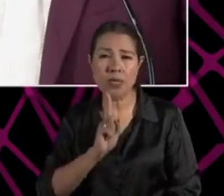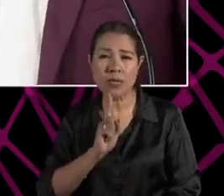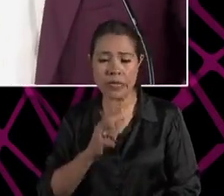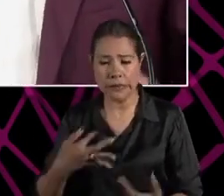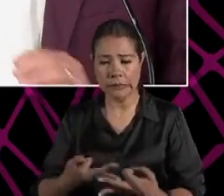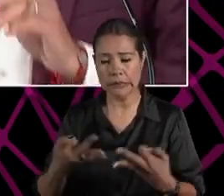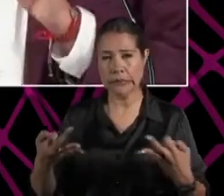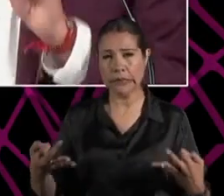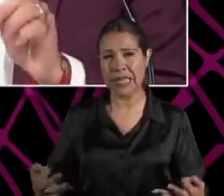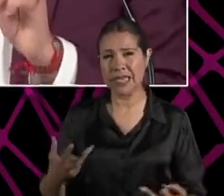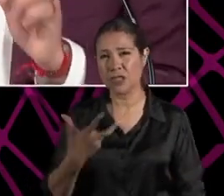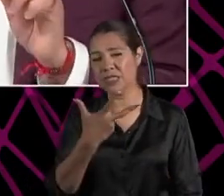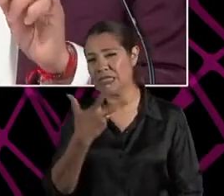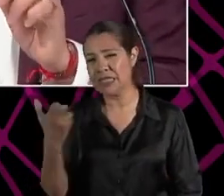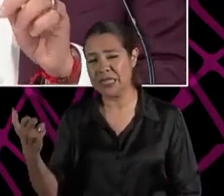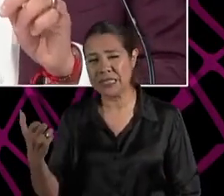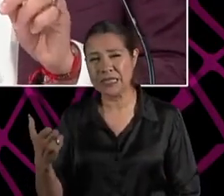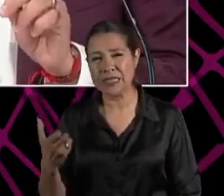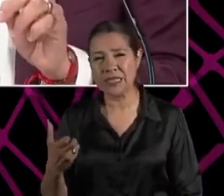tierra